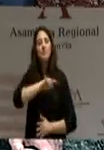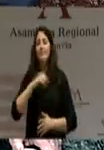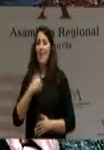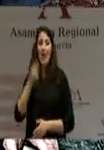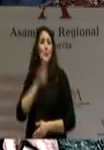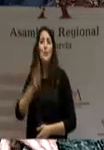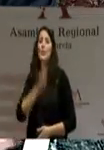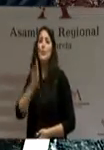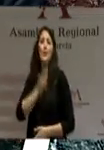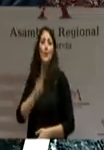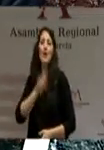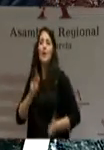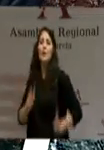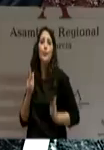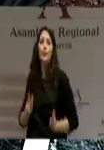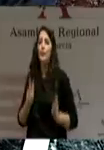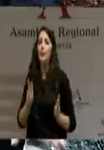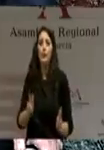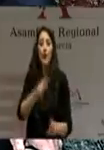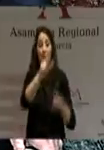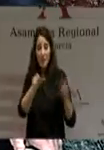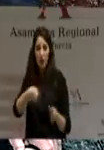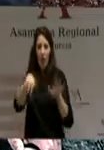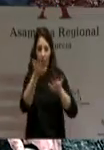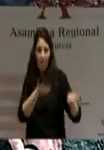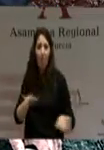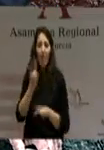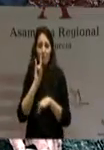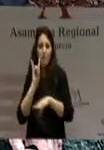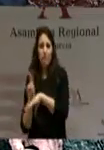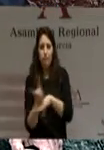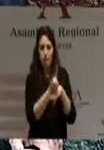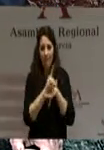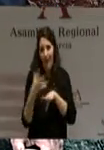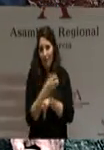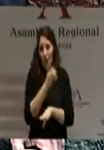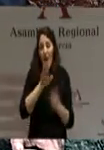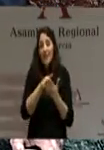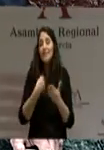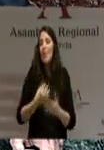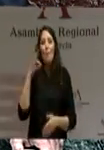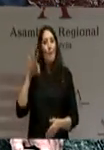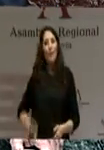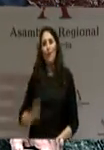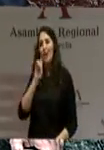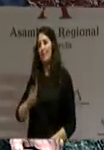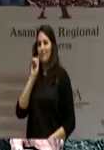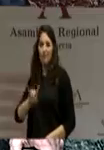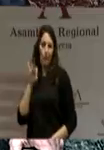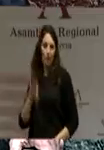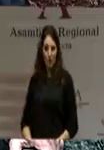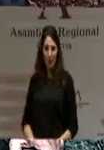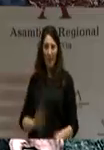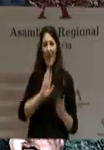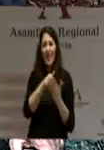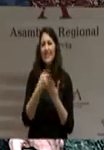permanente, sistemática. Han engañado a la gente y la siguen engañando. Se han convertido en unos profesionales de la mentira. Dijeron que no iba a